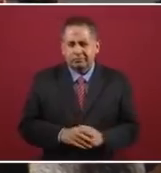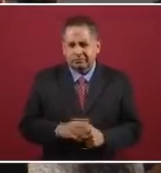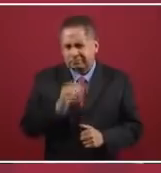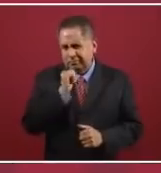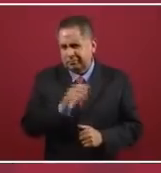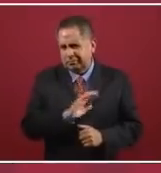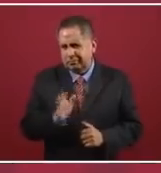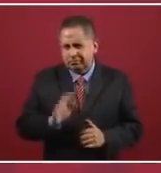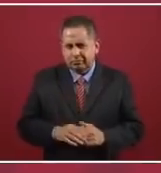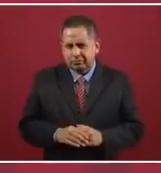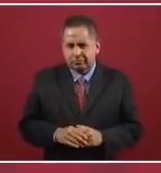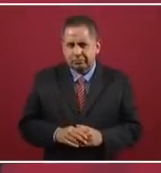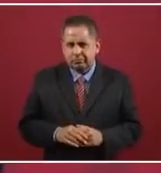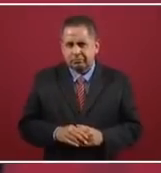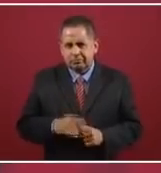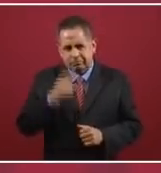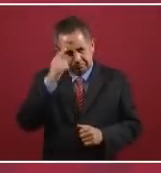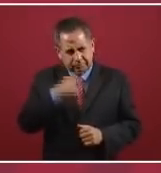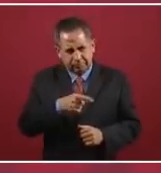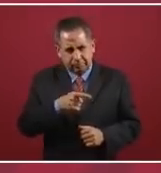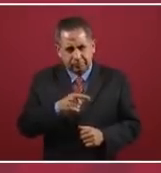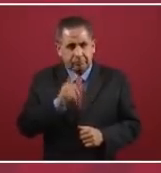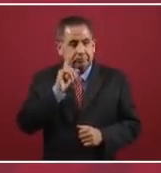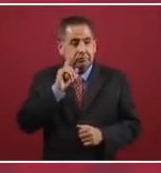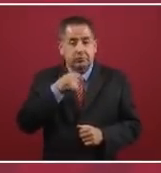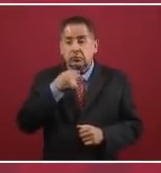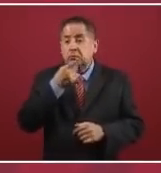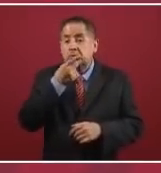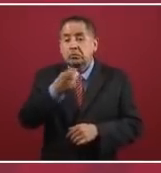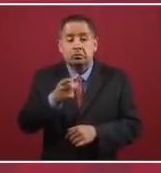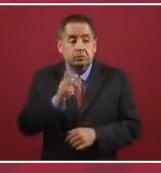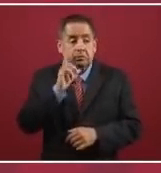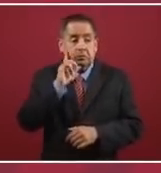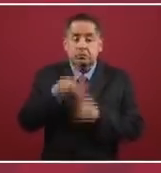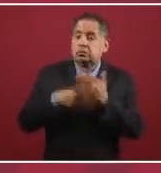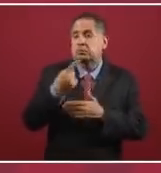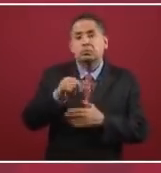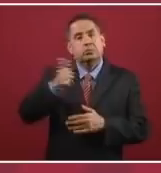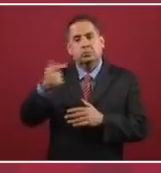nada, porque si no mañana va a aparecer.